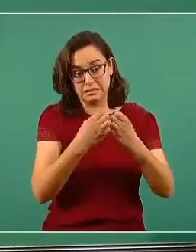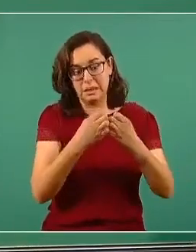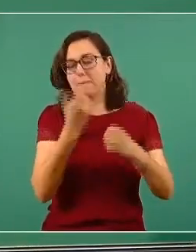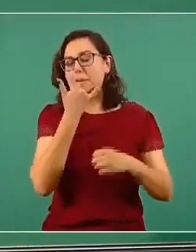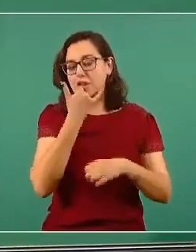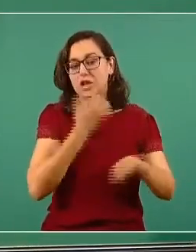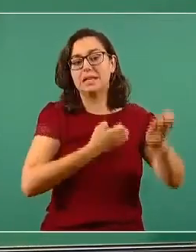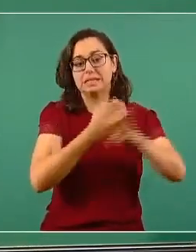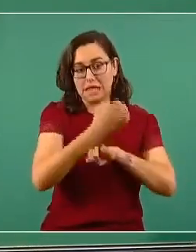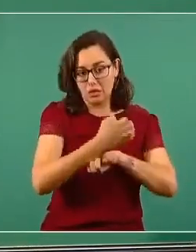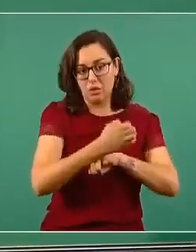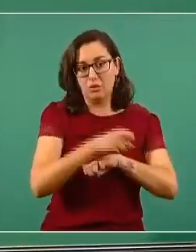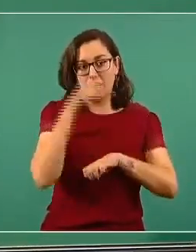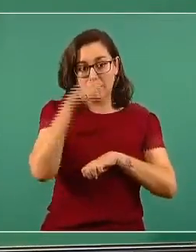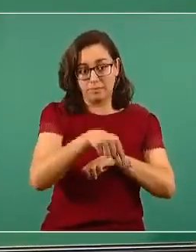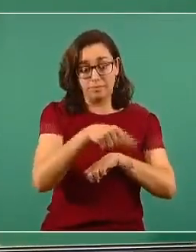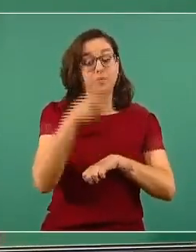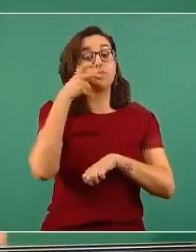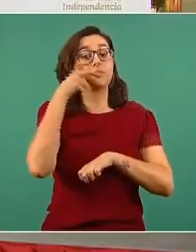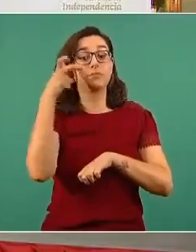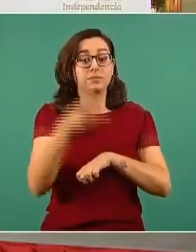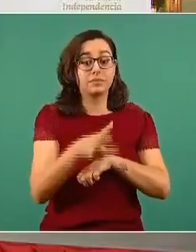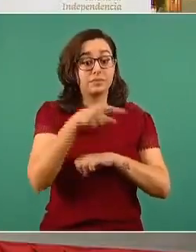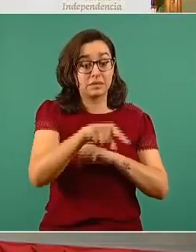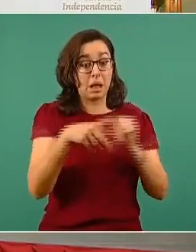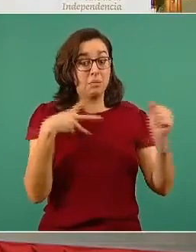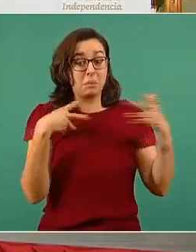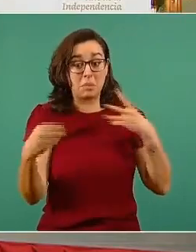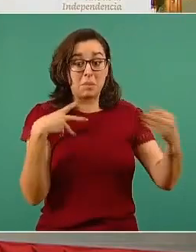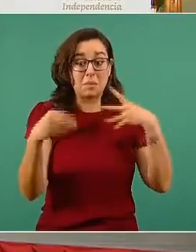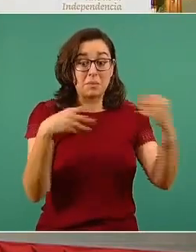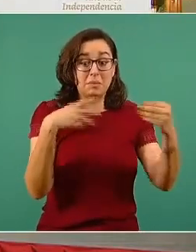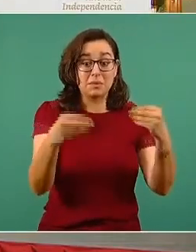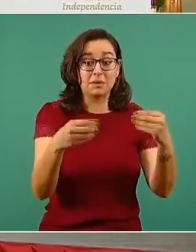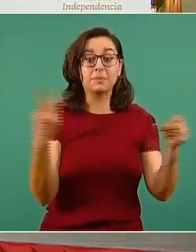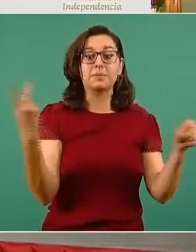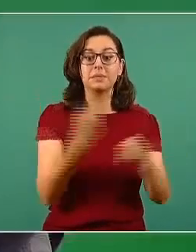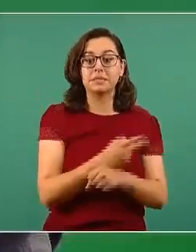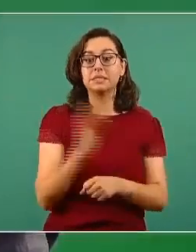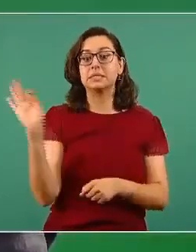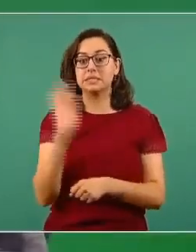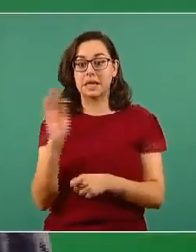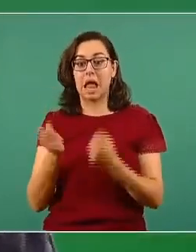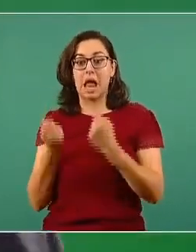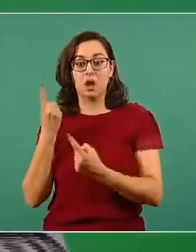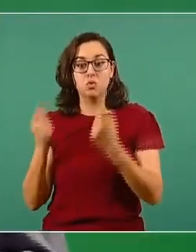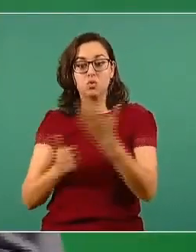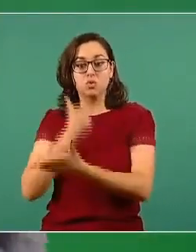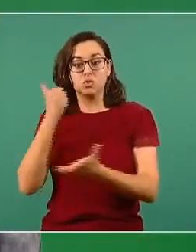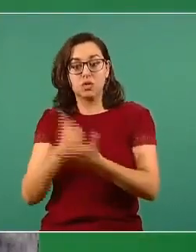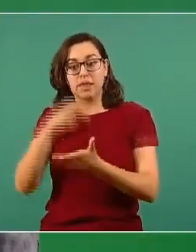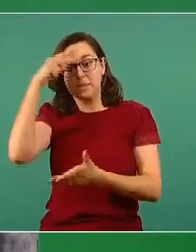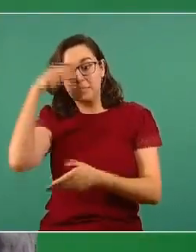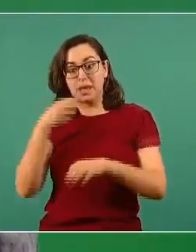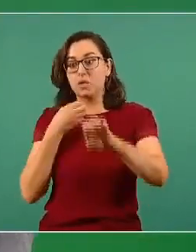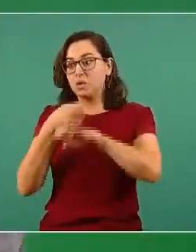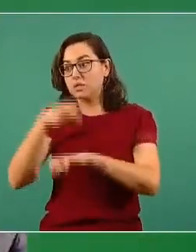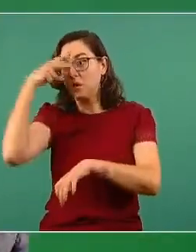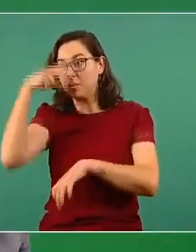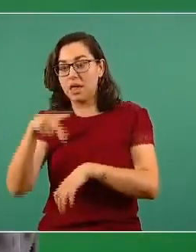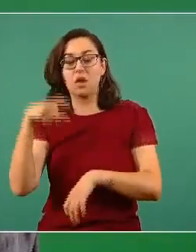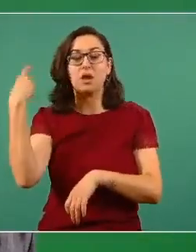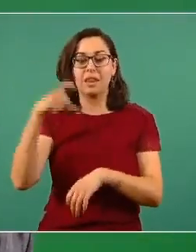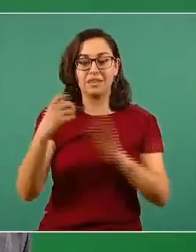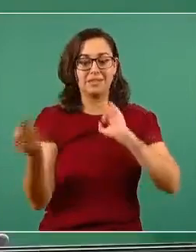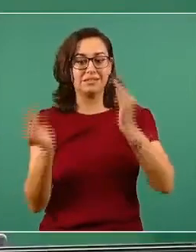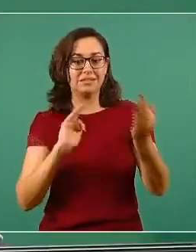estado, porque si esto ocurrió en Pachuca, es esperable que habitantes de la Ciudad de México fueron para allá y habitantes del Estado de México y de